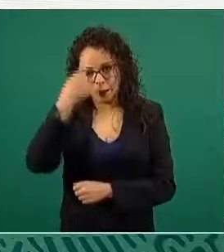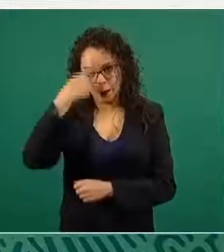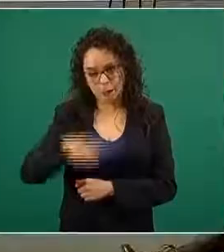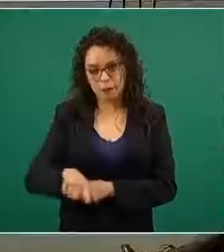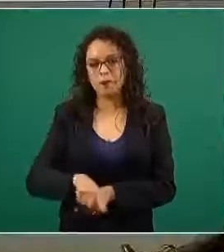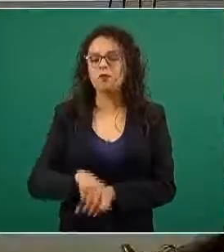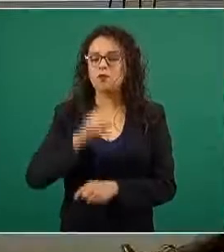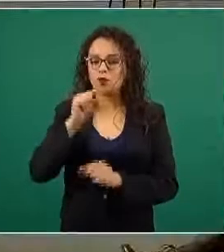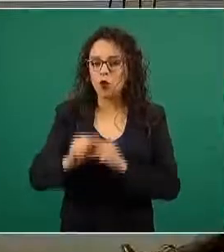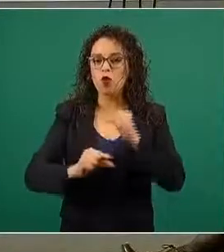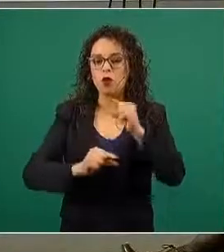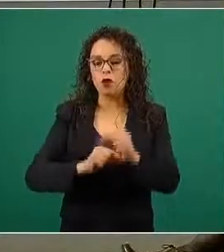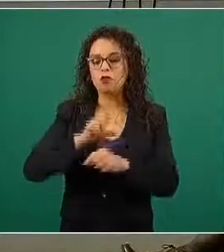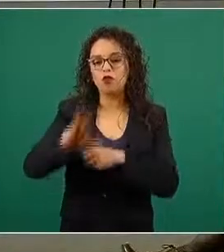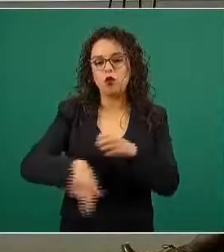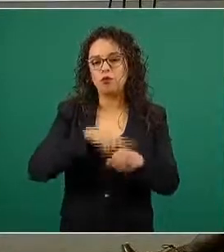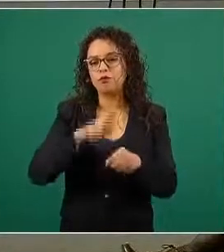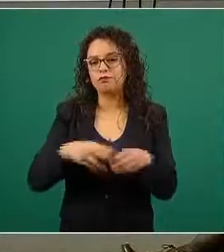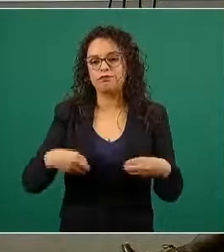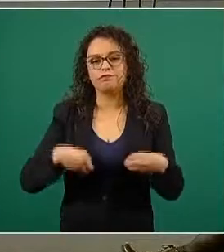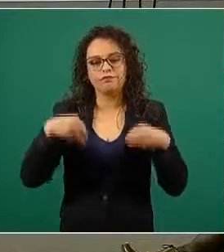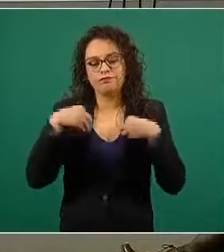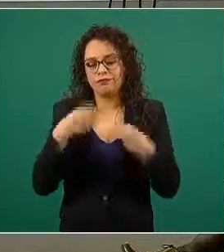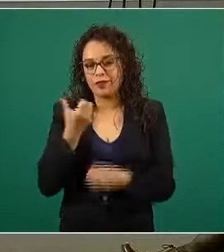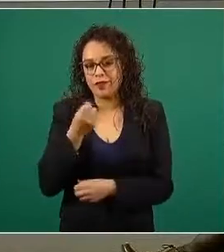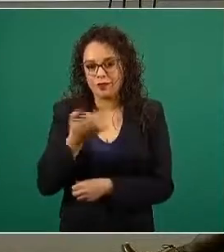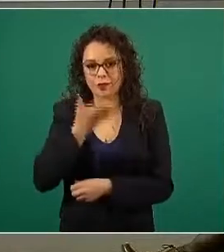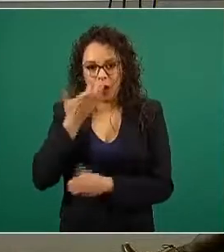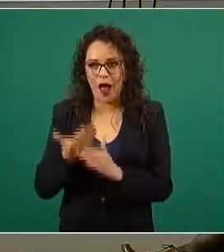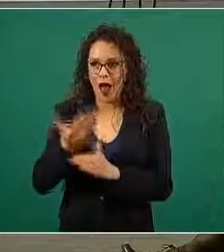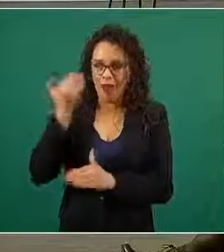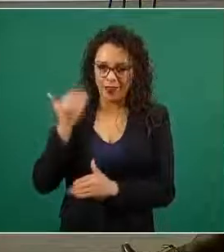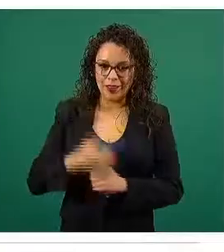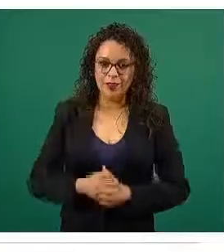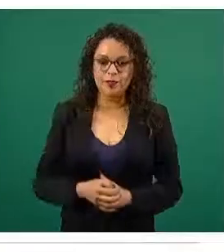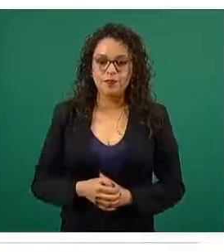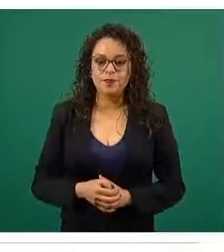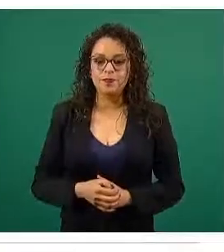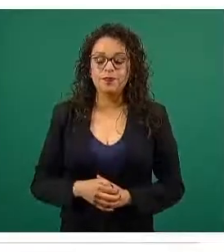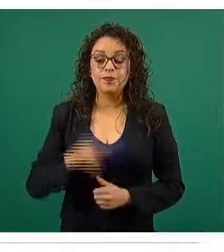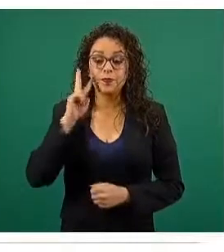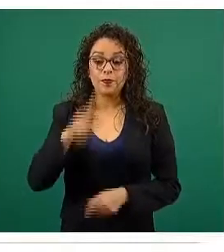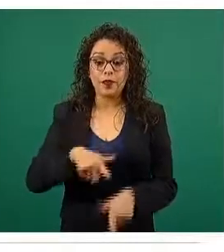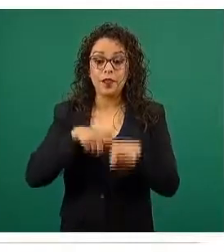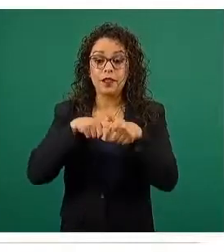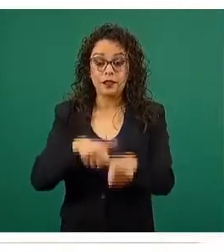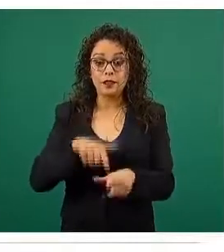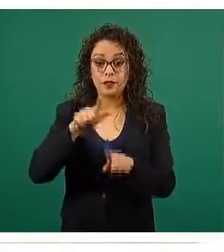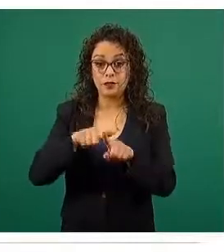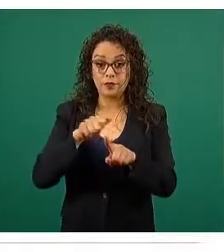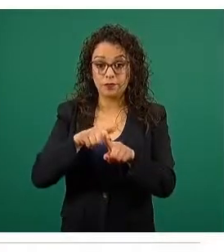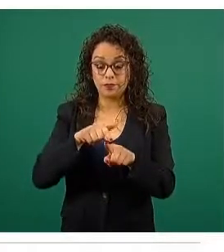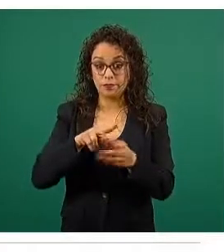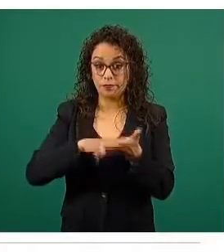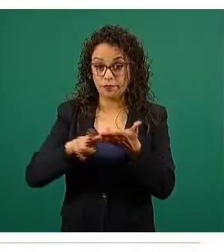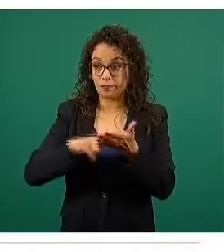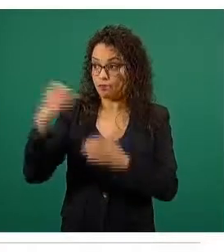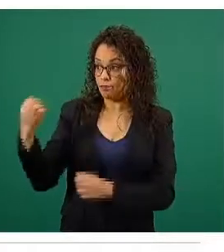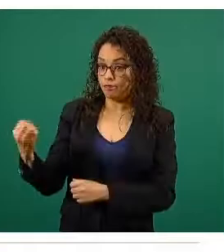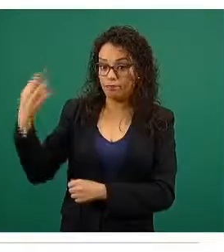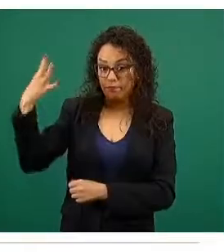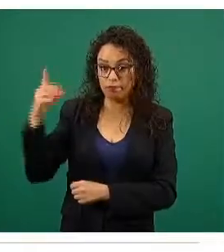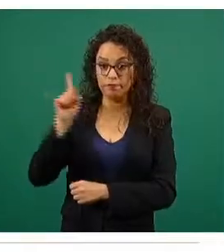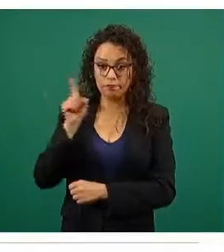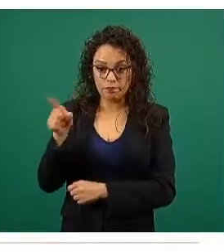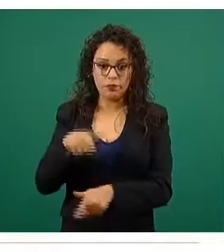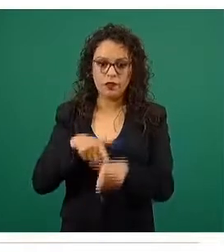normalidad social. La siguiente. Lo mismo vemos en Chiapas, semáforo verde, se ha mantenido ya por más de 2 meses y medio en semáforo verde,